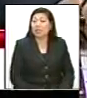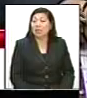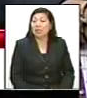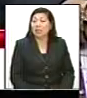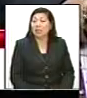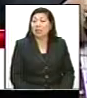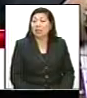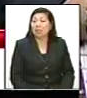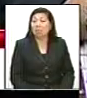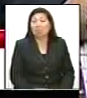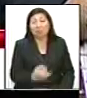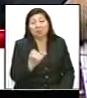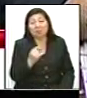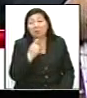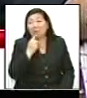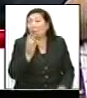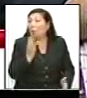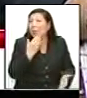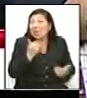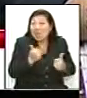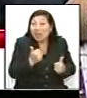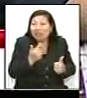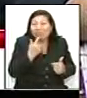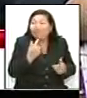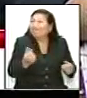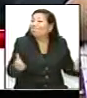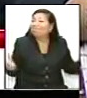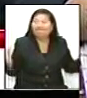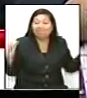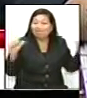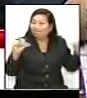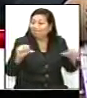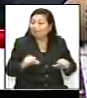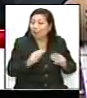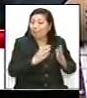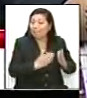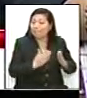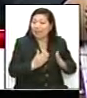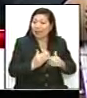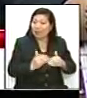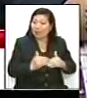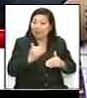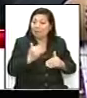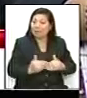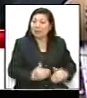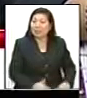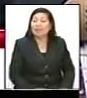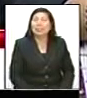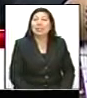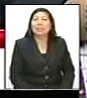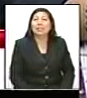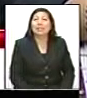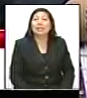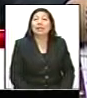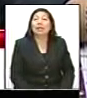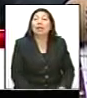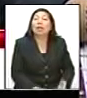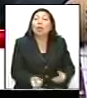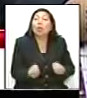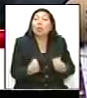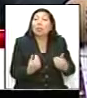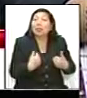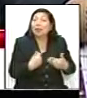También, solamente por idoneidad se cae. O sea, no puede ser la medida más extrema, la de